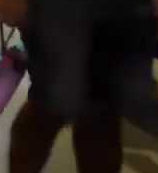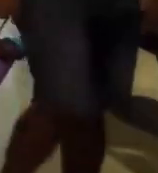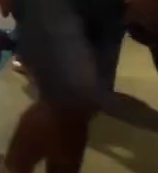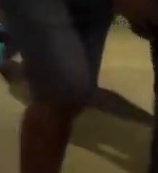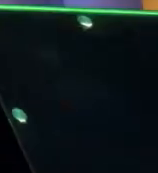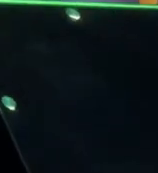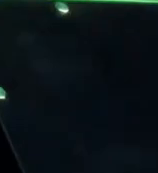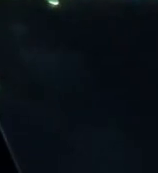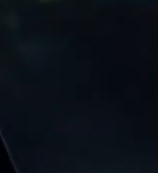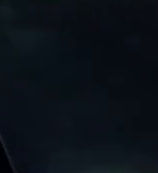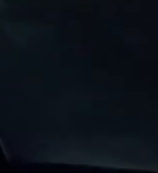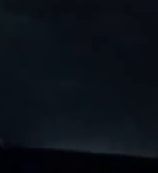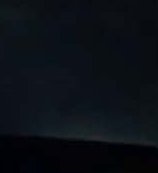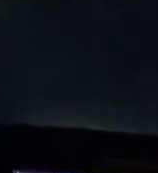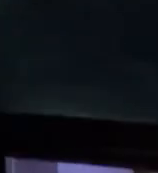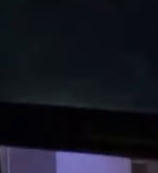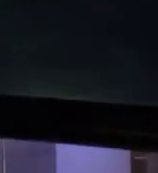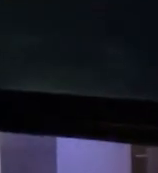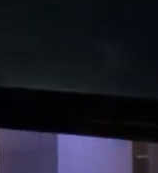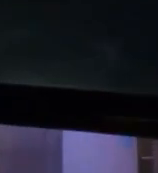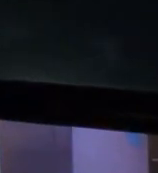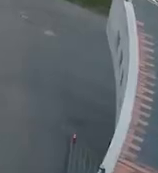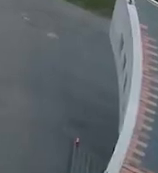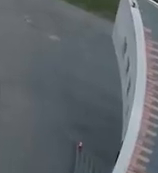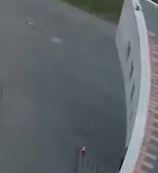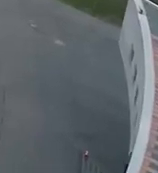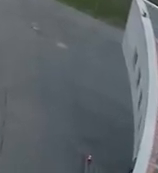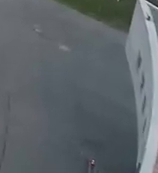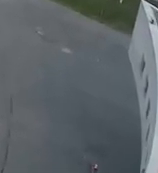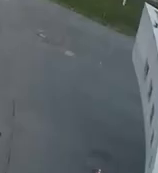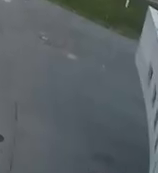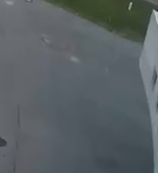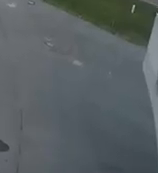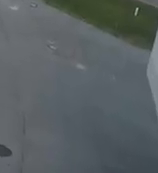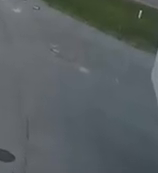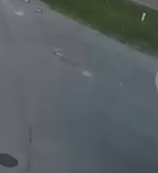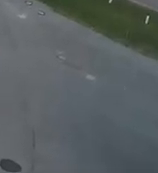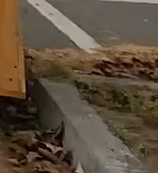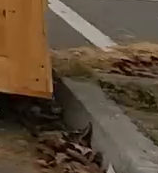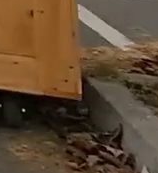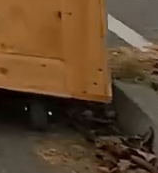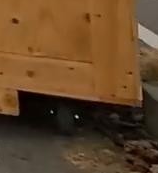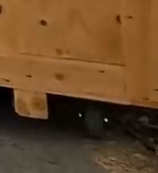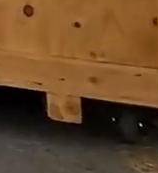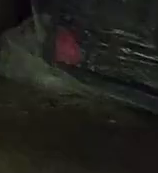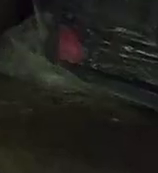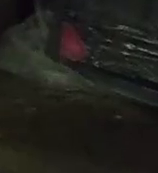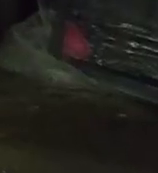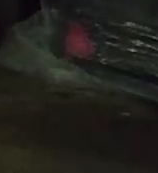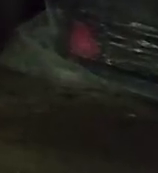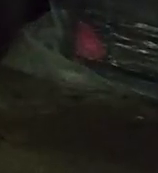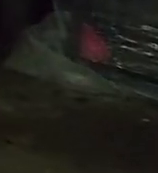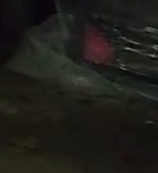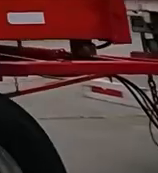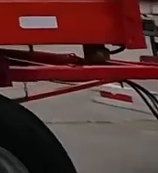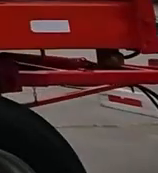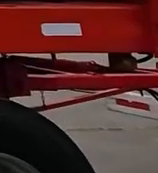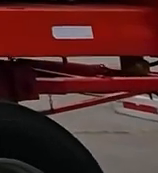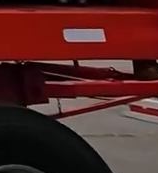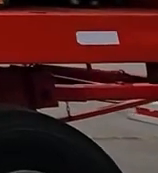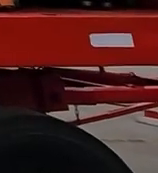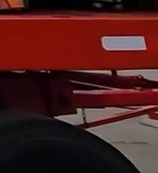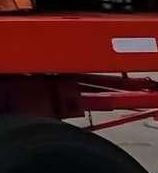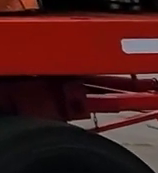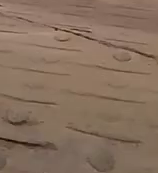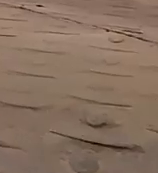principal ubicada en el edificio túnel y la exhibición exterior Plaza solar adicional a esto se